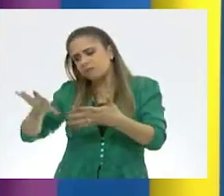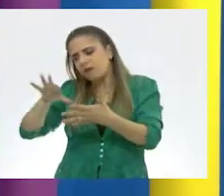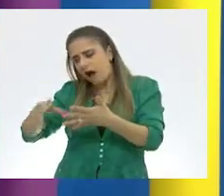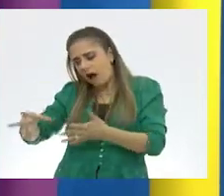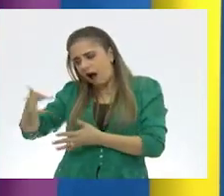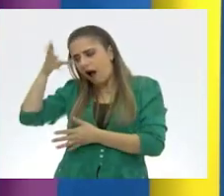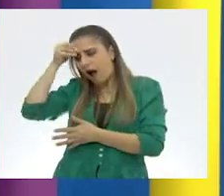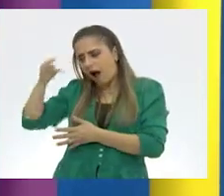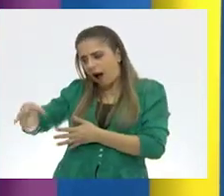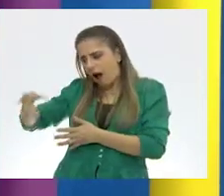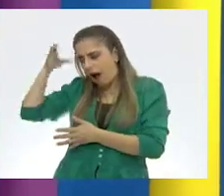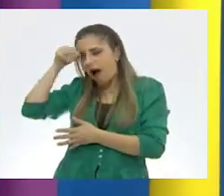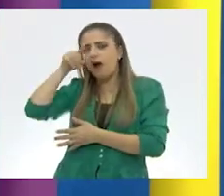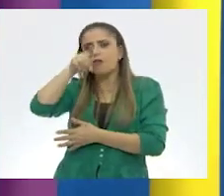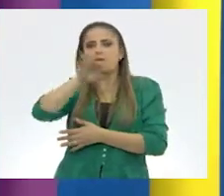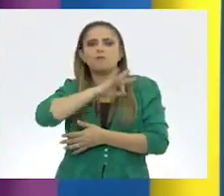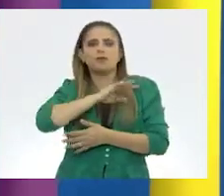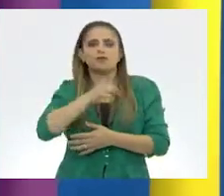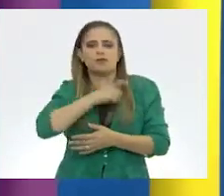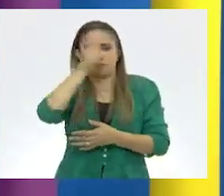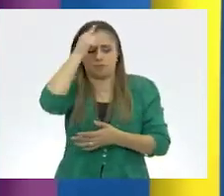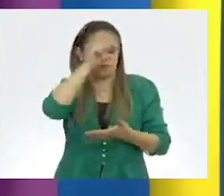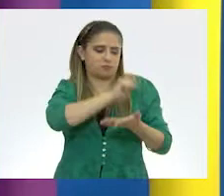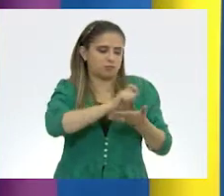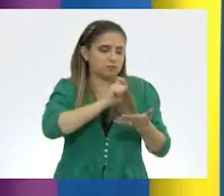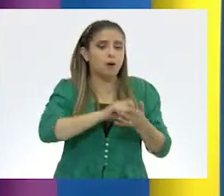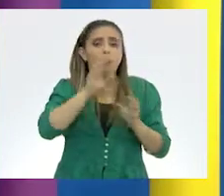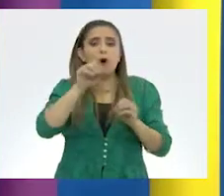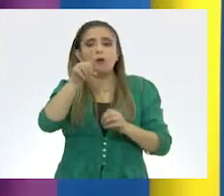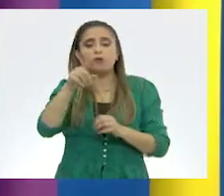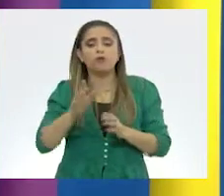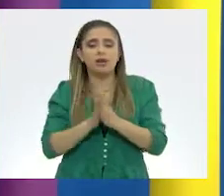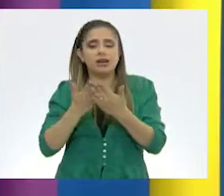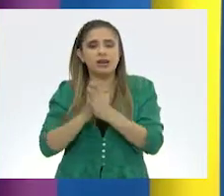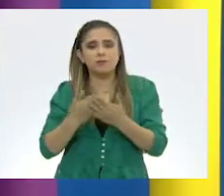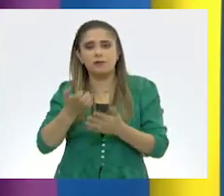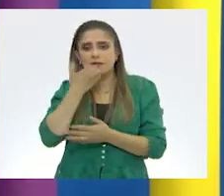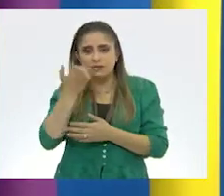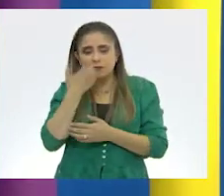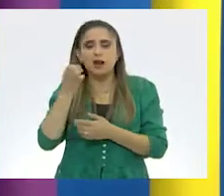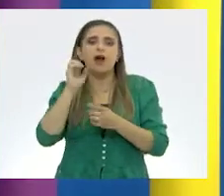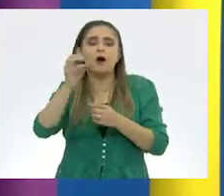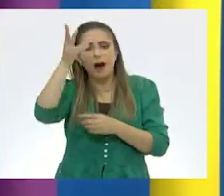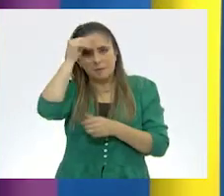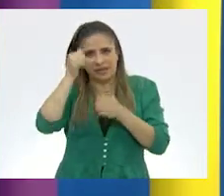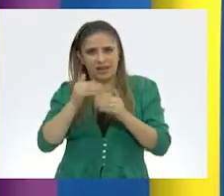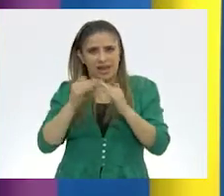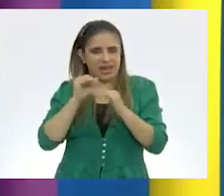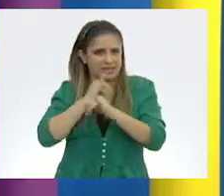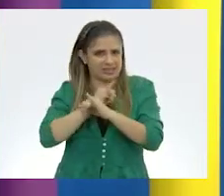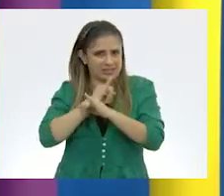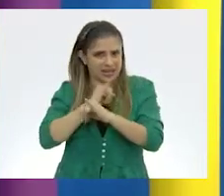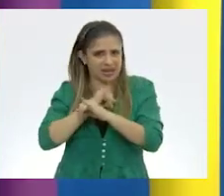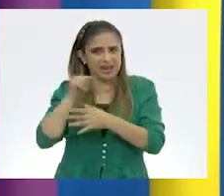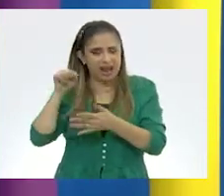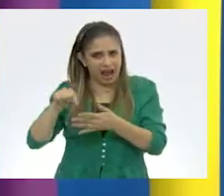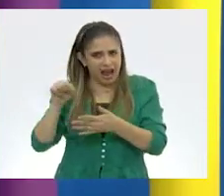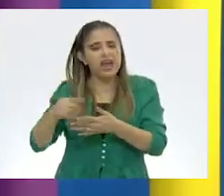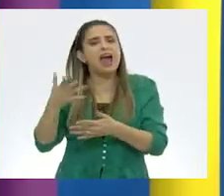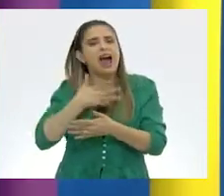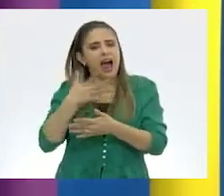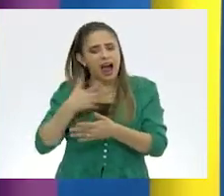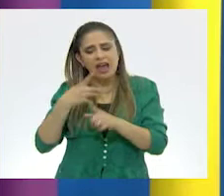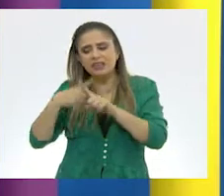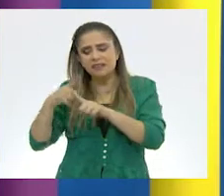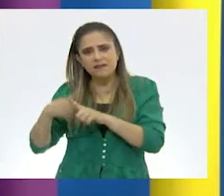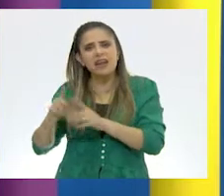terror, consultar tu libro de lecturas o incluso buscar en el portal de Aprende en Casa 2, donde hemos compartido